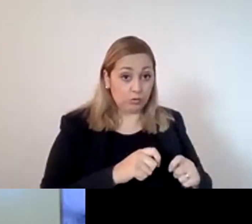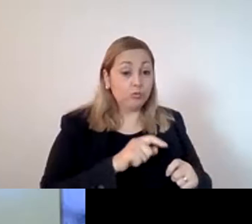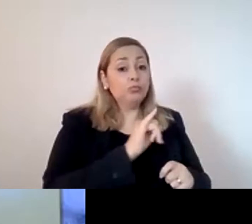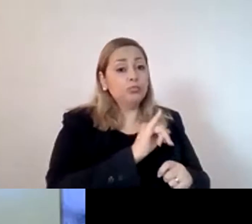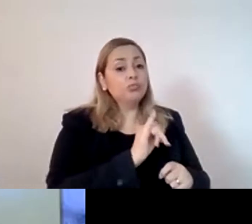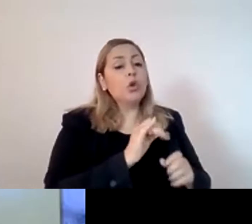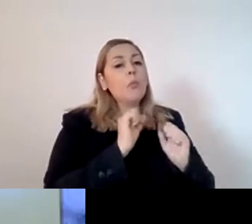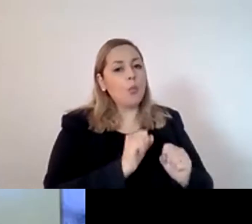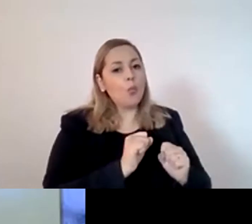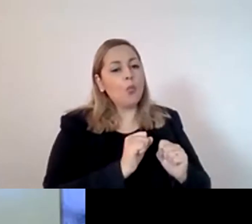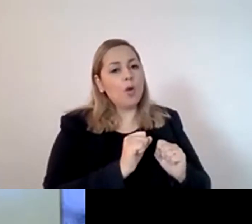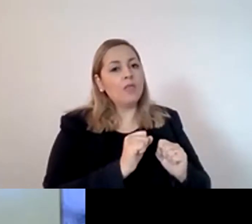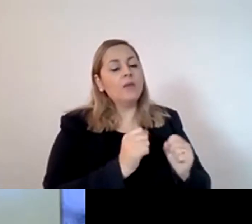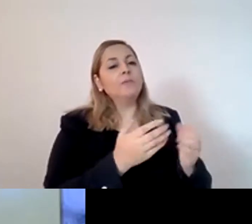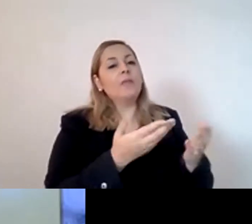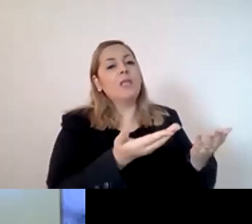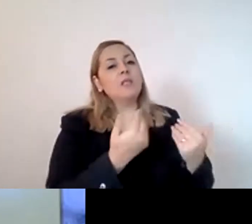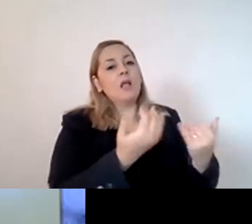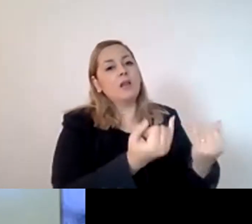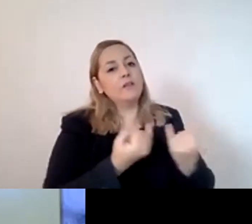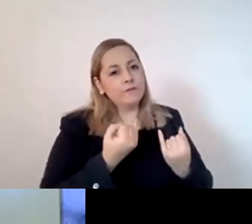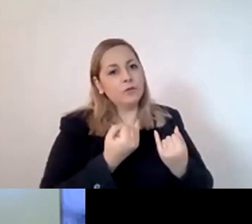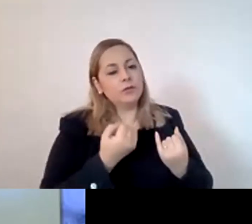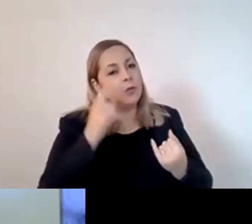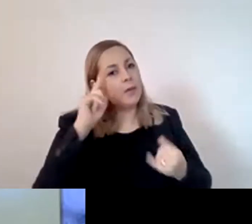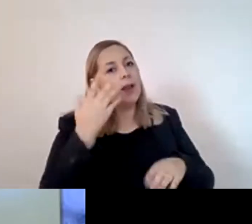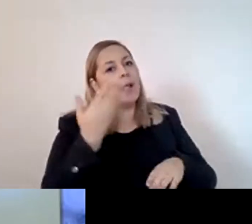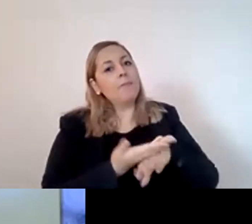si podría dar sus datos para que la persona tome una hora.